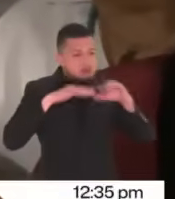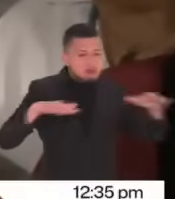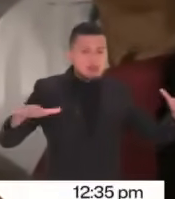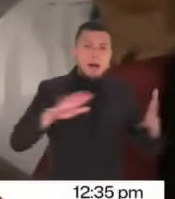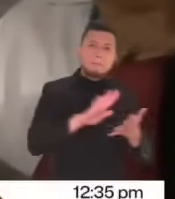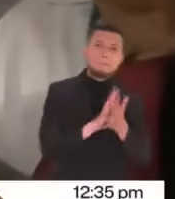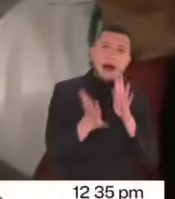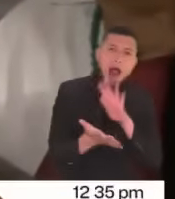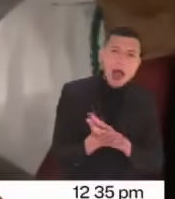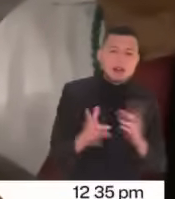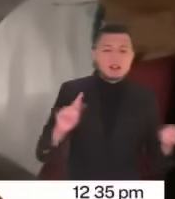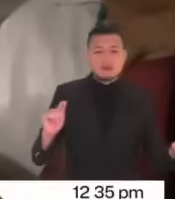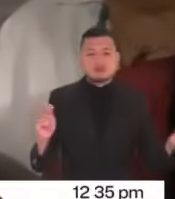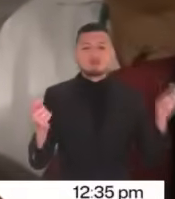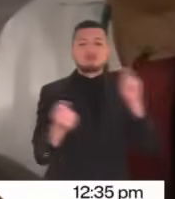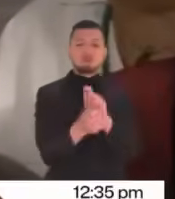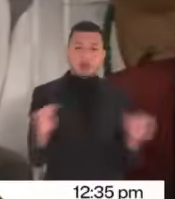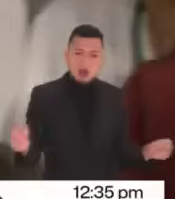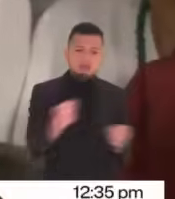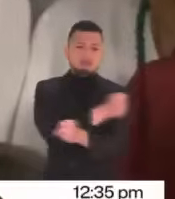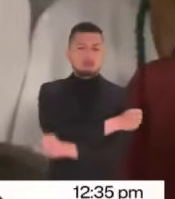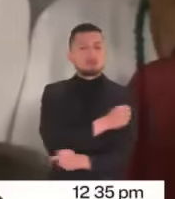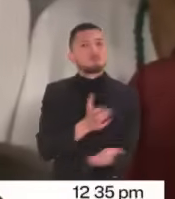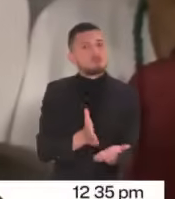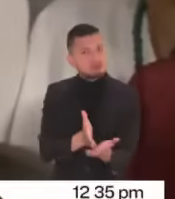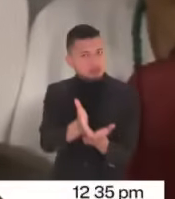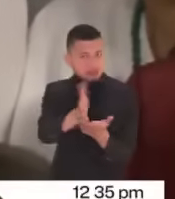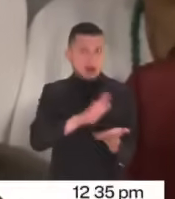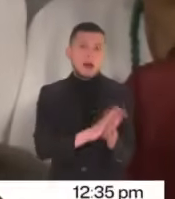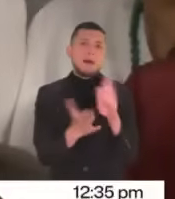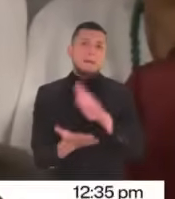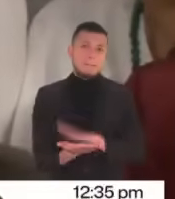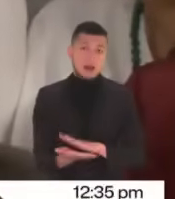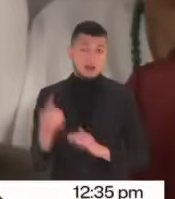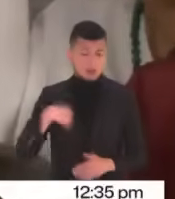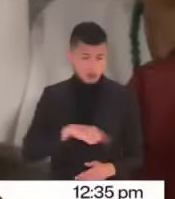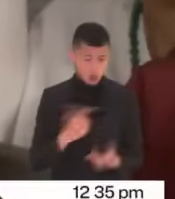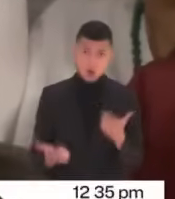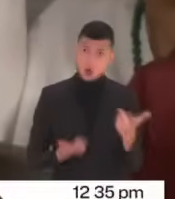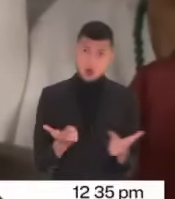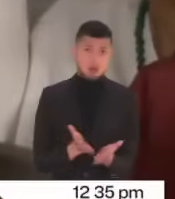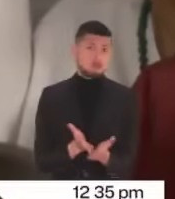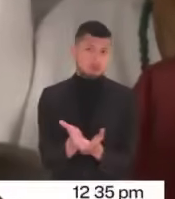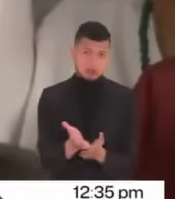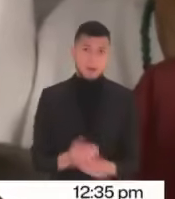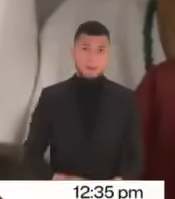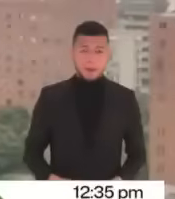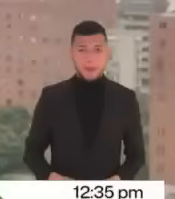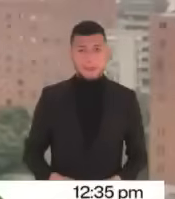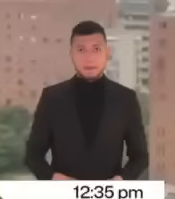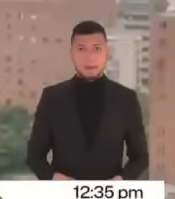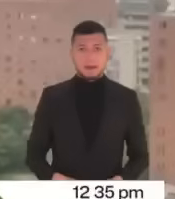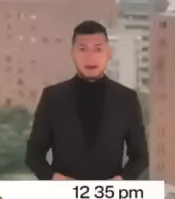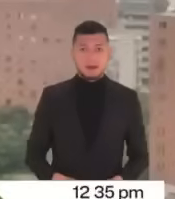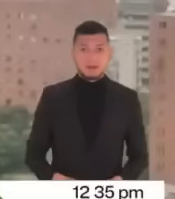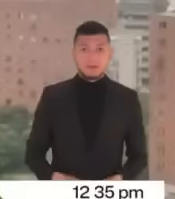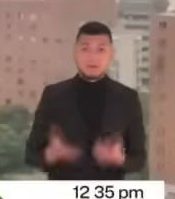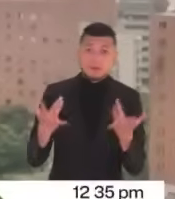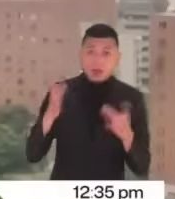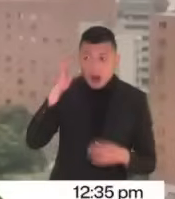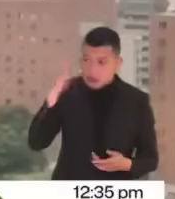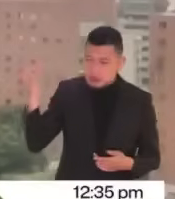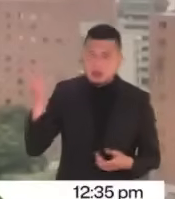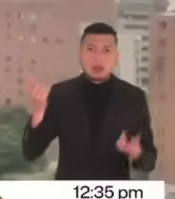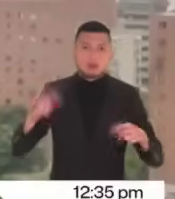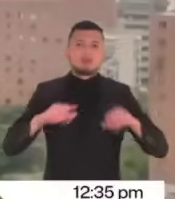paz sigue vigente. Nuestra lucha continúa. Se espera también un pronunciamiento por